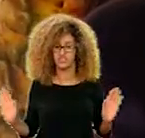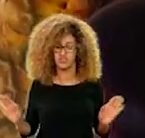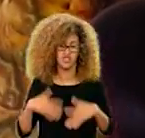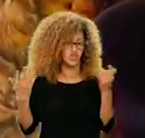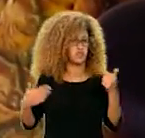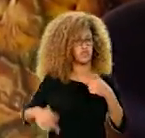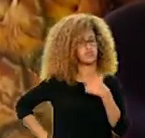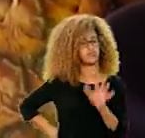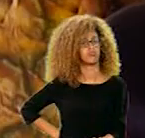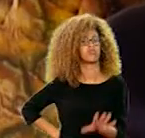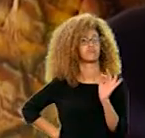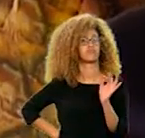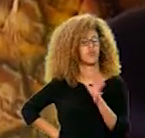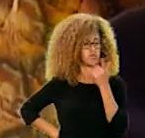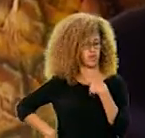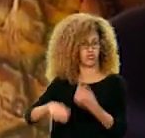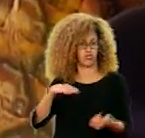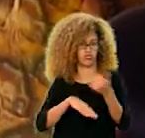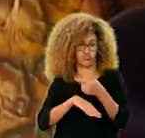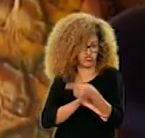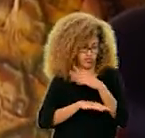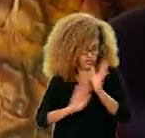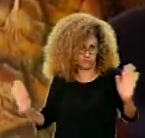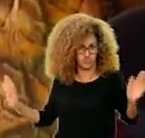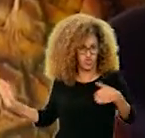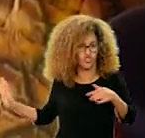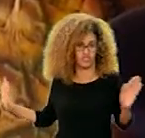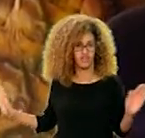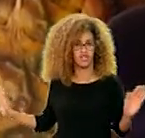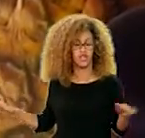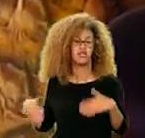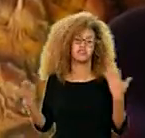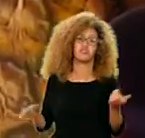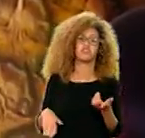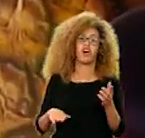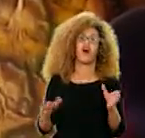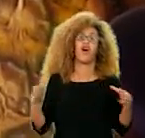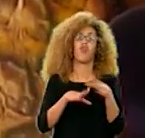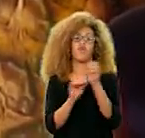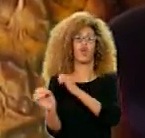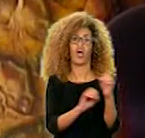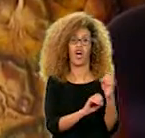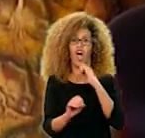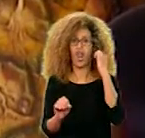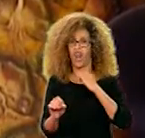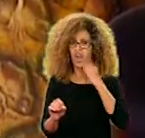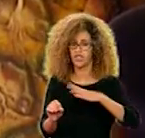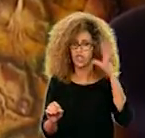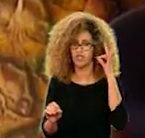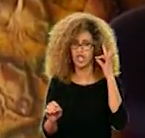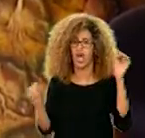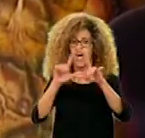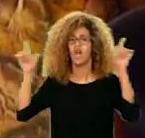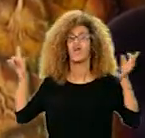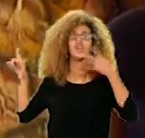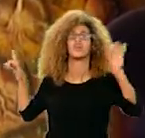la libertad, porque soy la que mando en el carnaval, básicamente, en quitarle el tiempo a la murga a las traviesas, porque la protagonista hoy